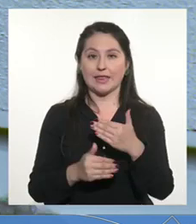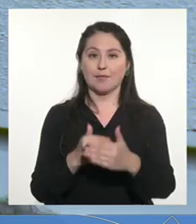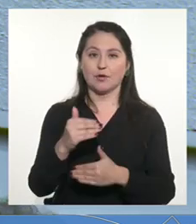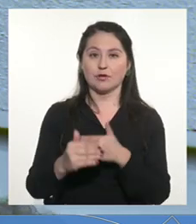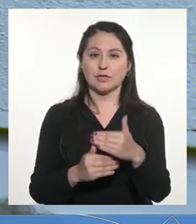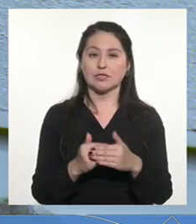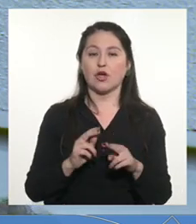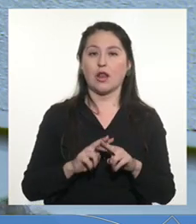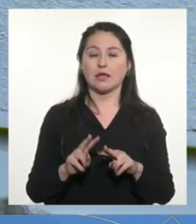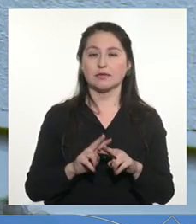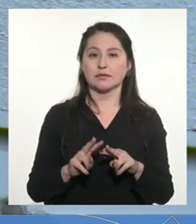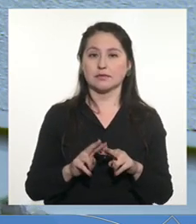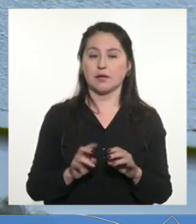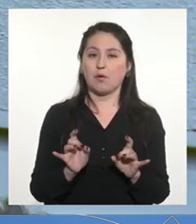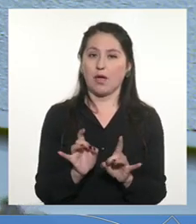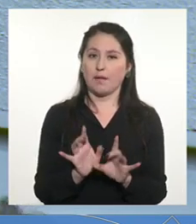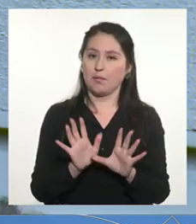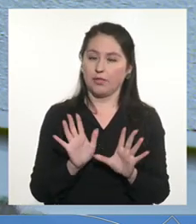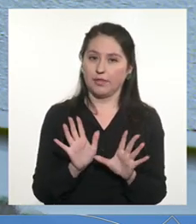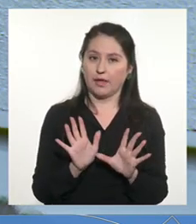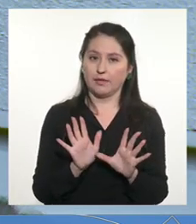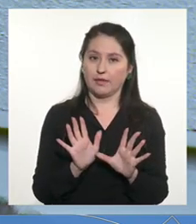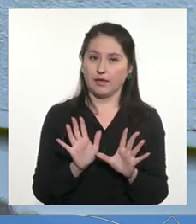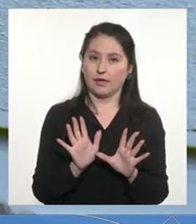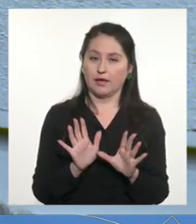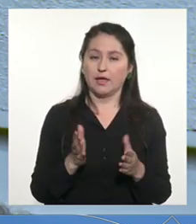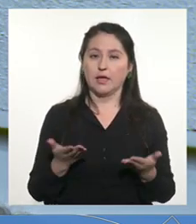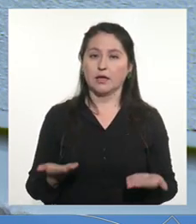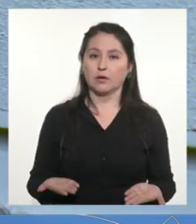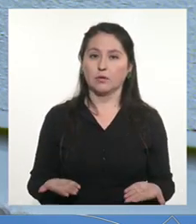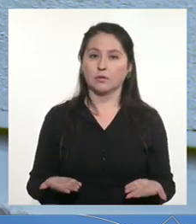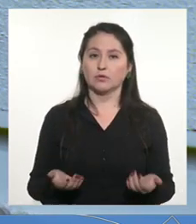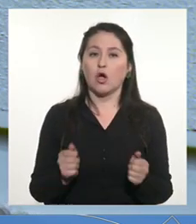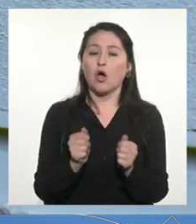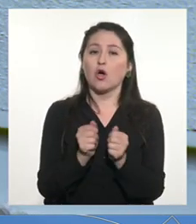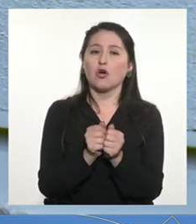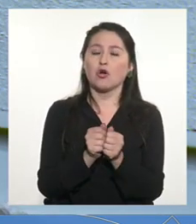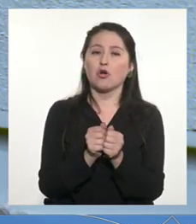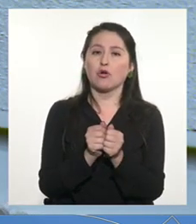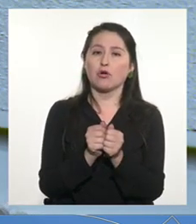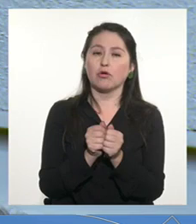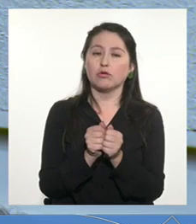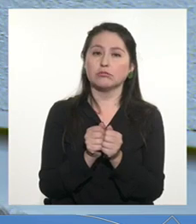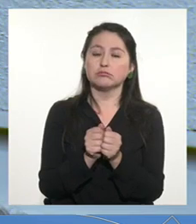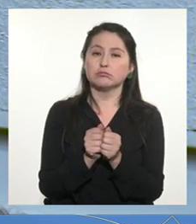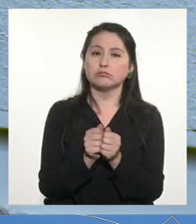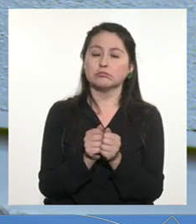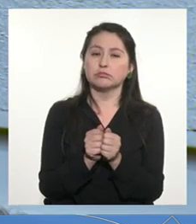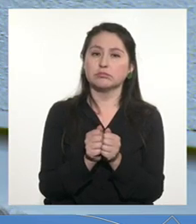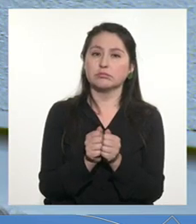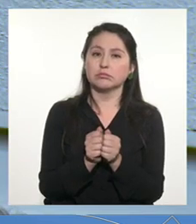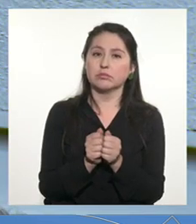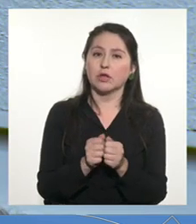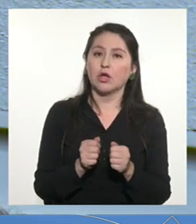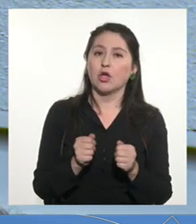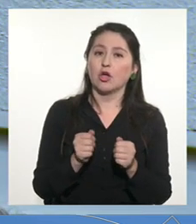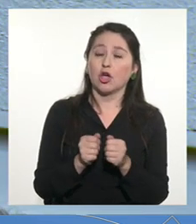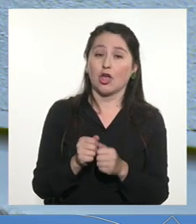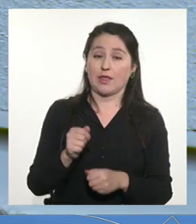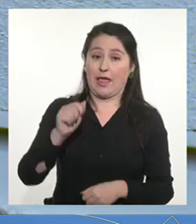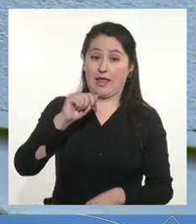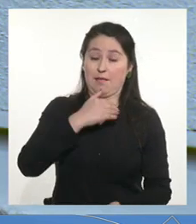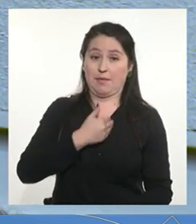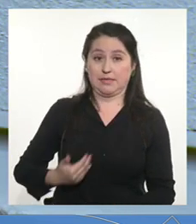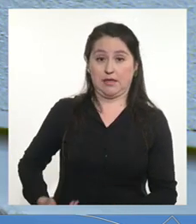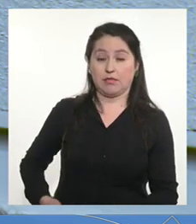espontánea incluso con mensajes que pueden venir del del ejecutivo o